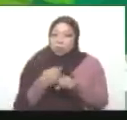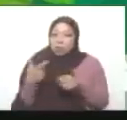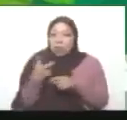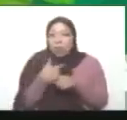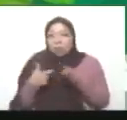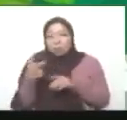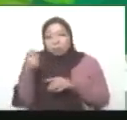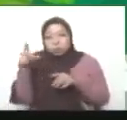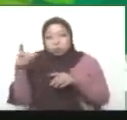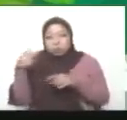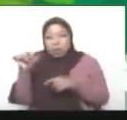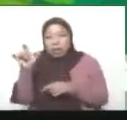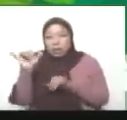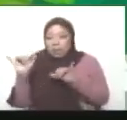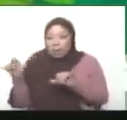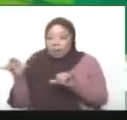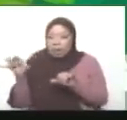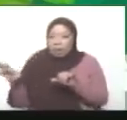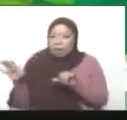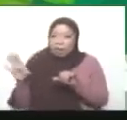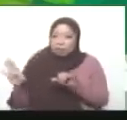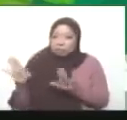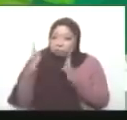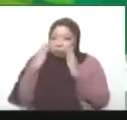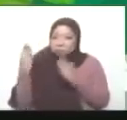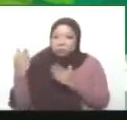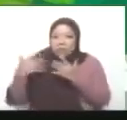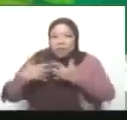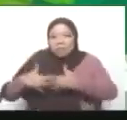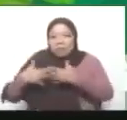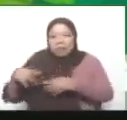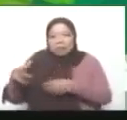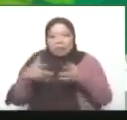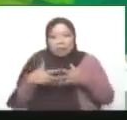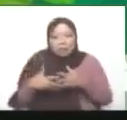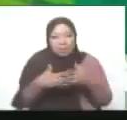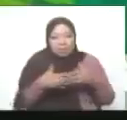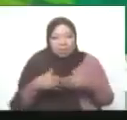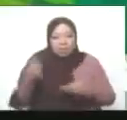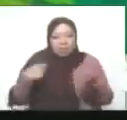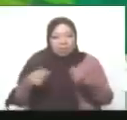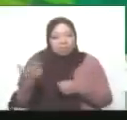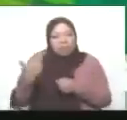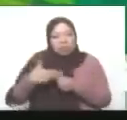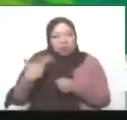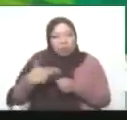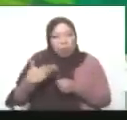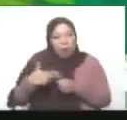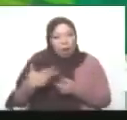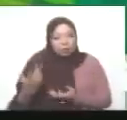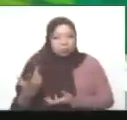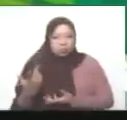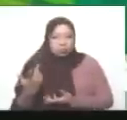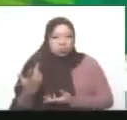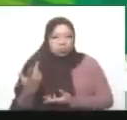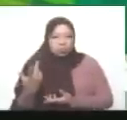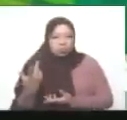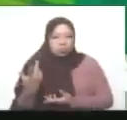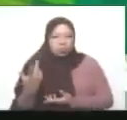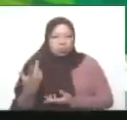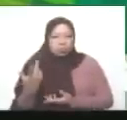Guyana más que Guyana la Epson móvil la Epson móvil que ha comprado